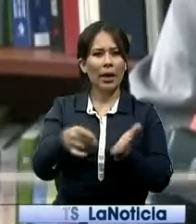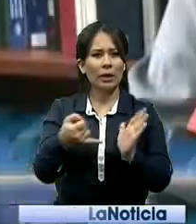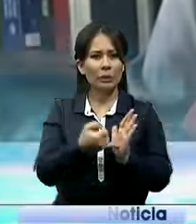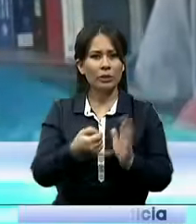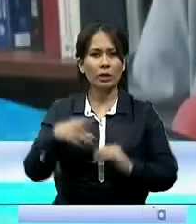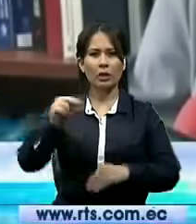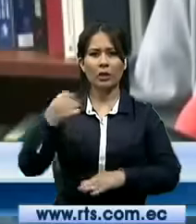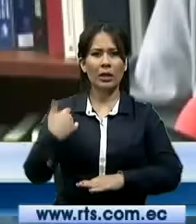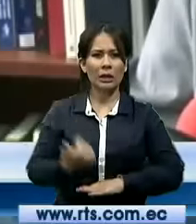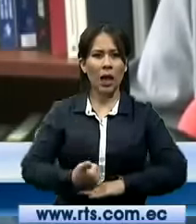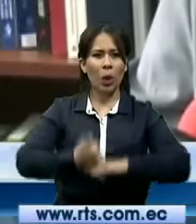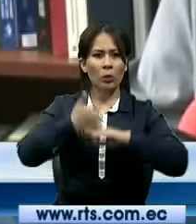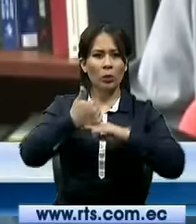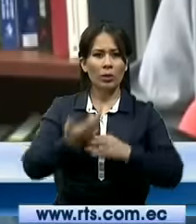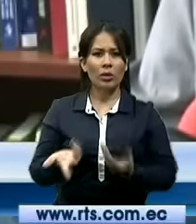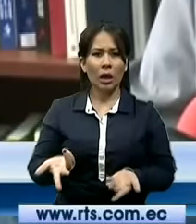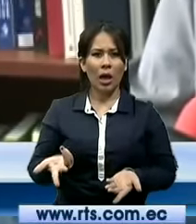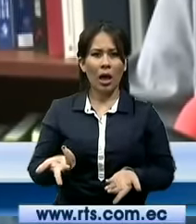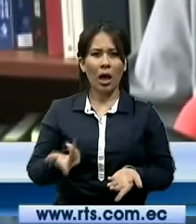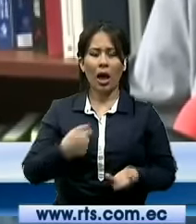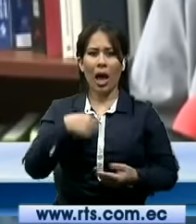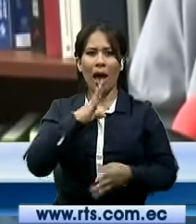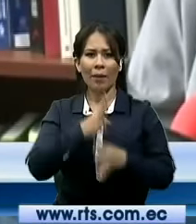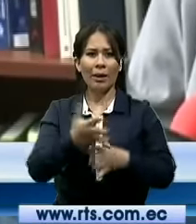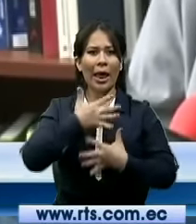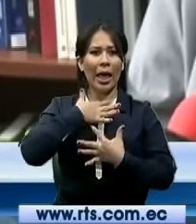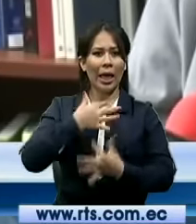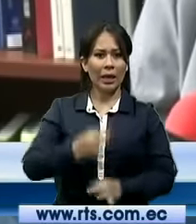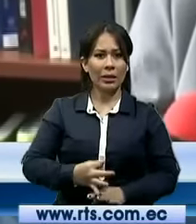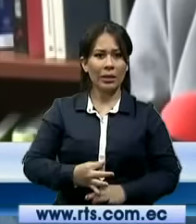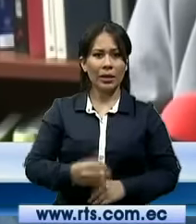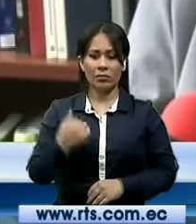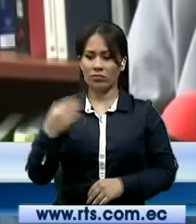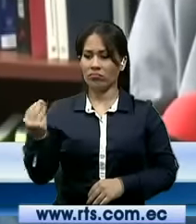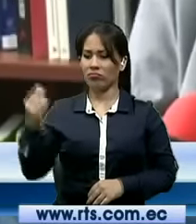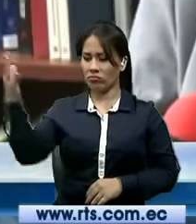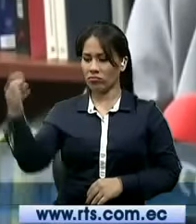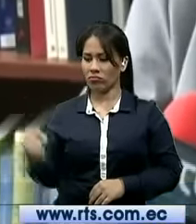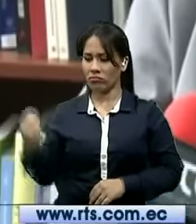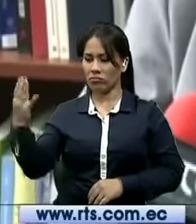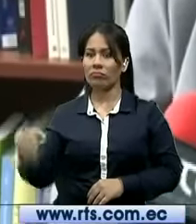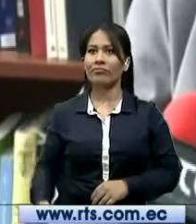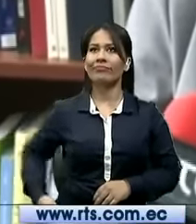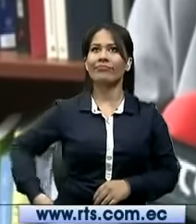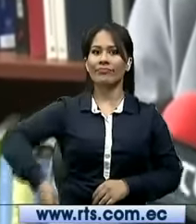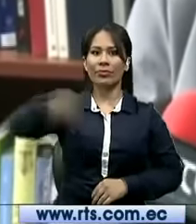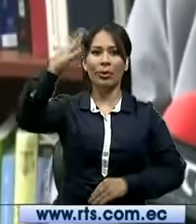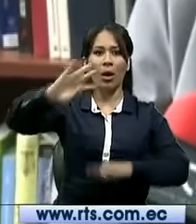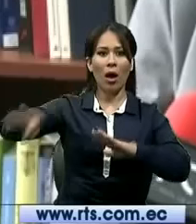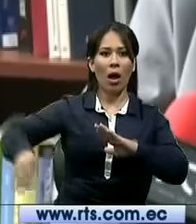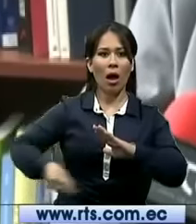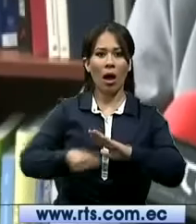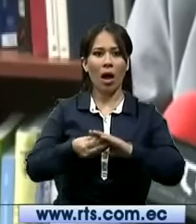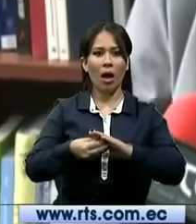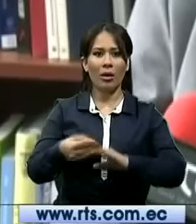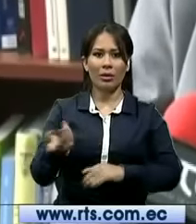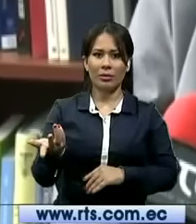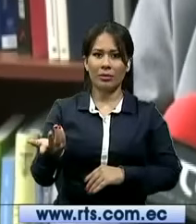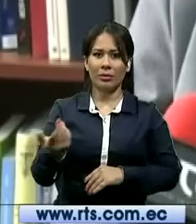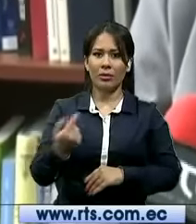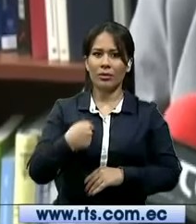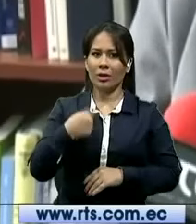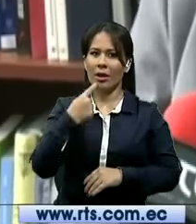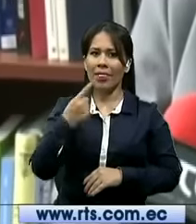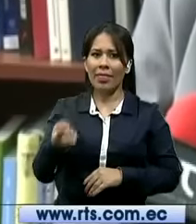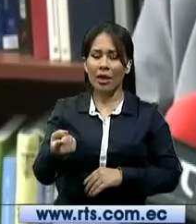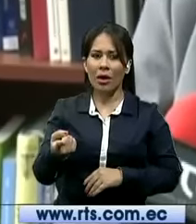autoridad moral para plantear un pacto ético y que sacaba su dinero, sino a paraísos fiscales, a Bélgica. Se lo dijo con todas las letras y